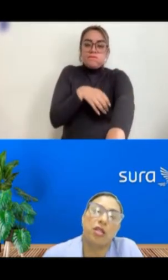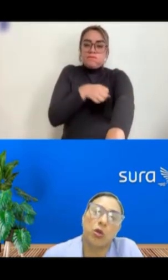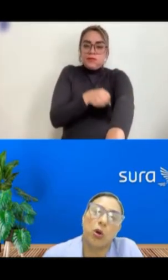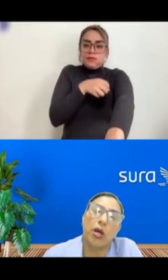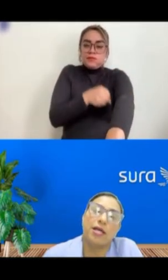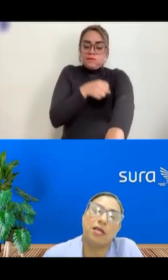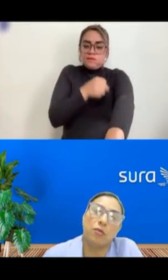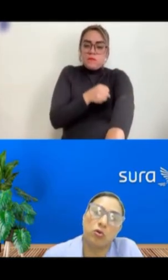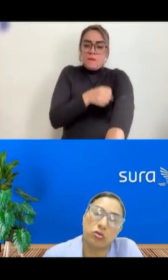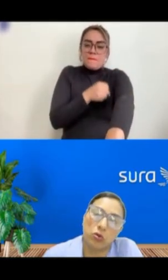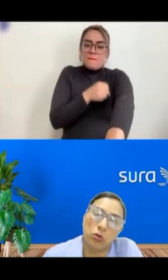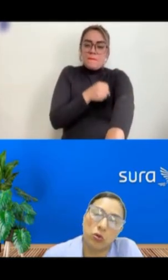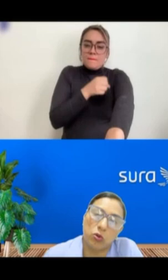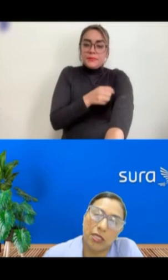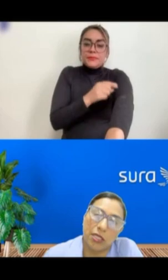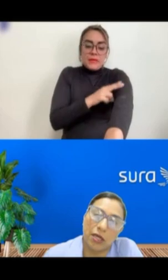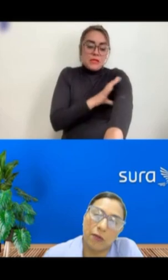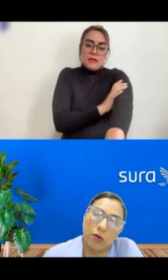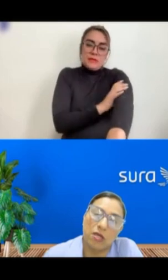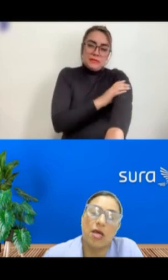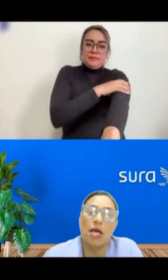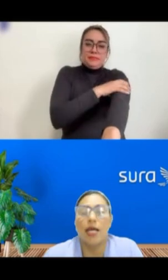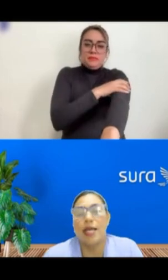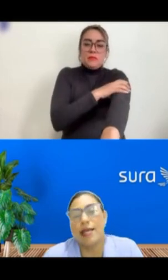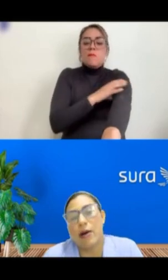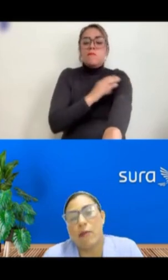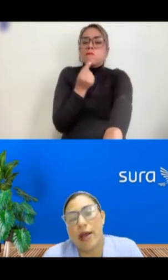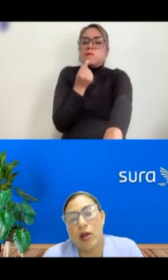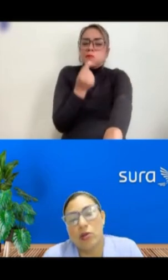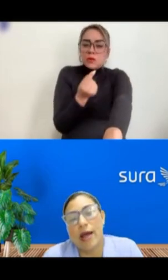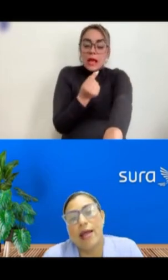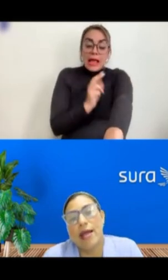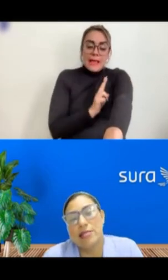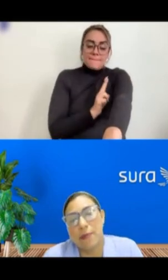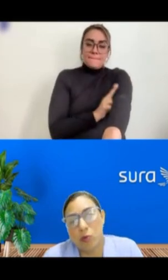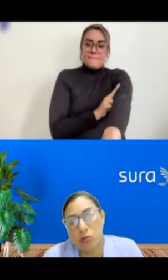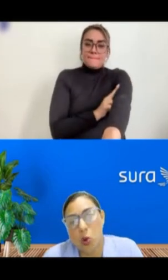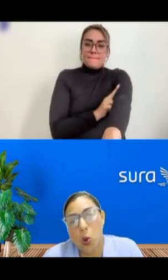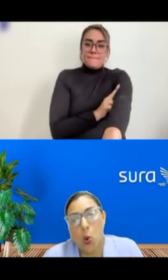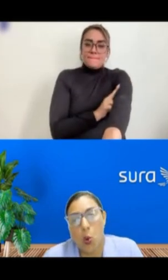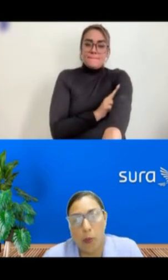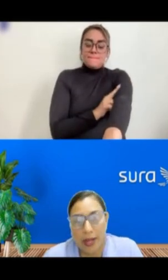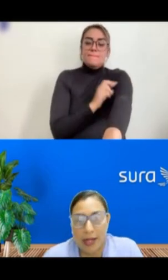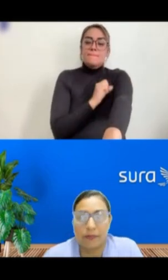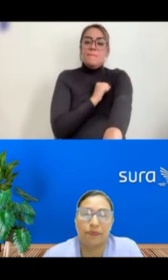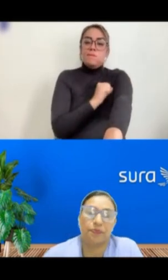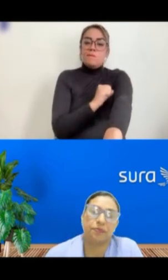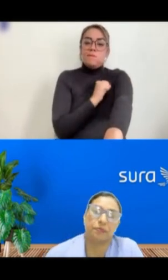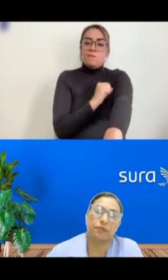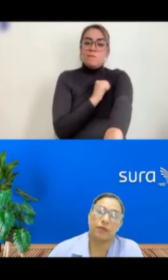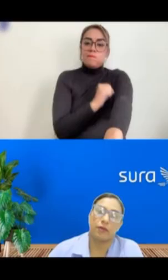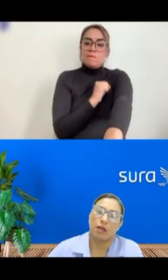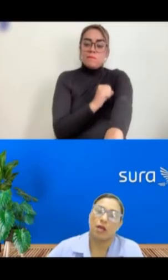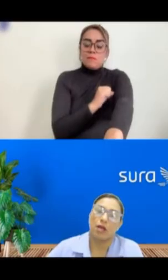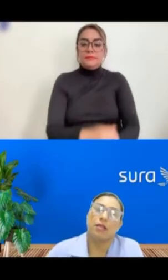desplazar un poquito ese músculo que tenemos y ahí vamos a encontrar ese pulso humeral.